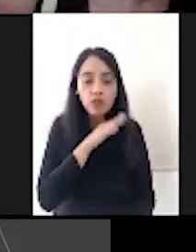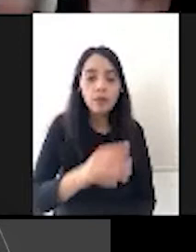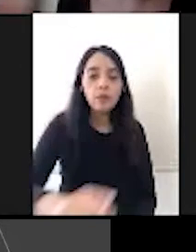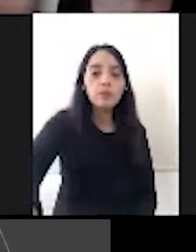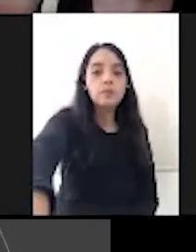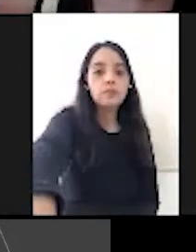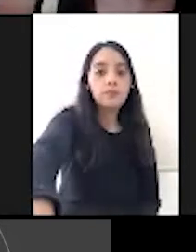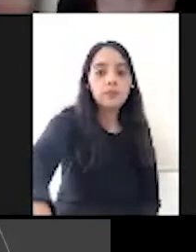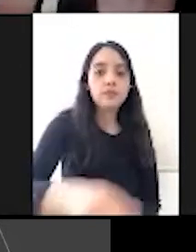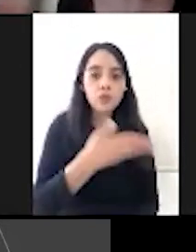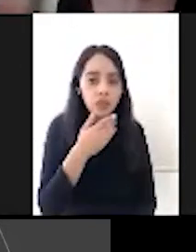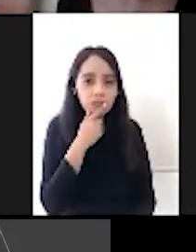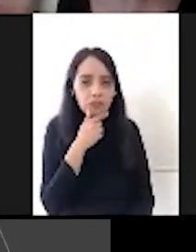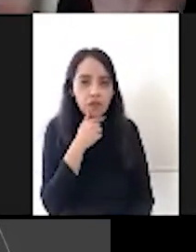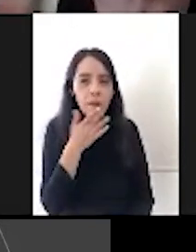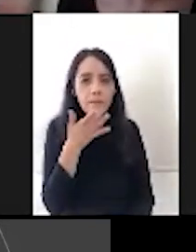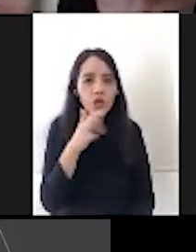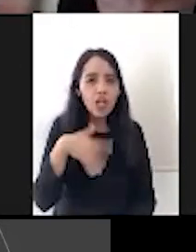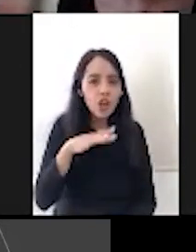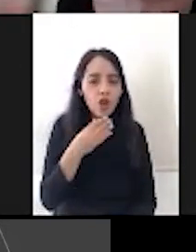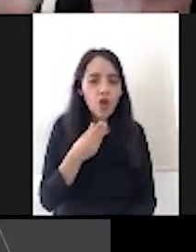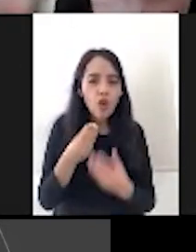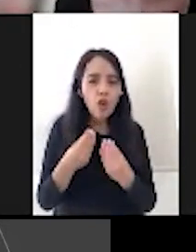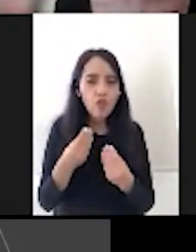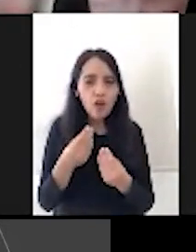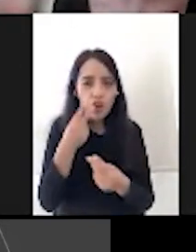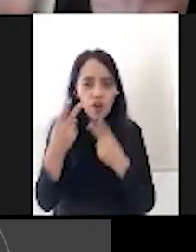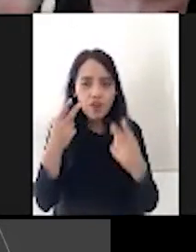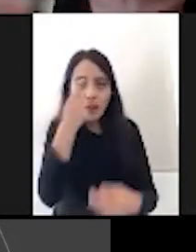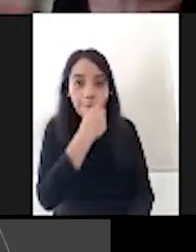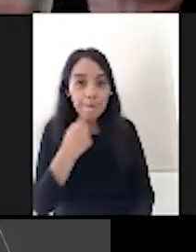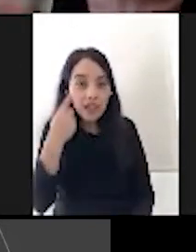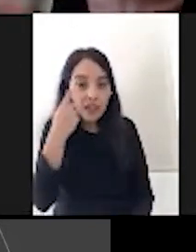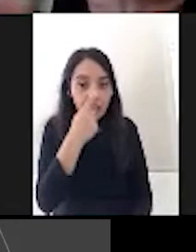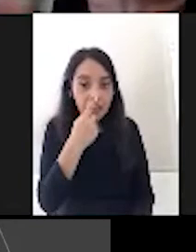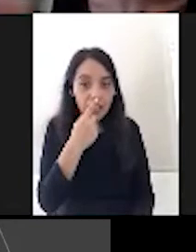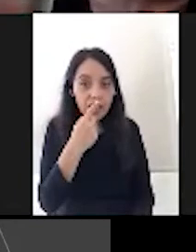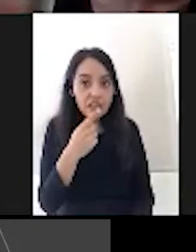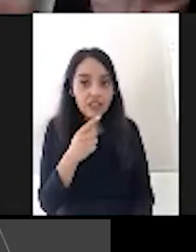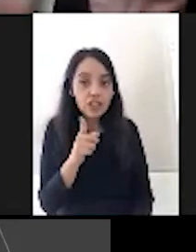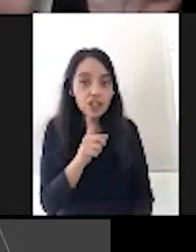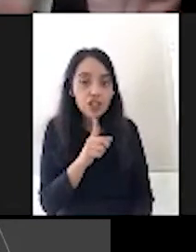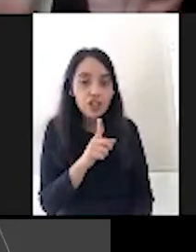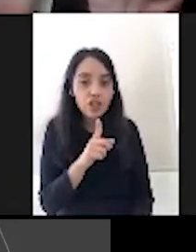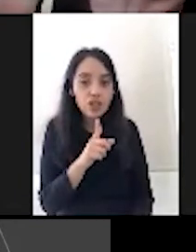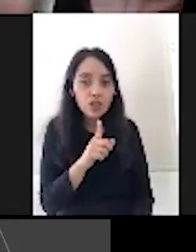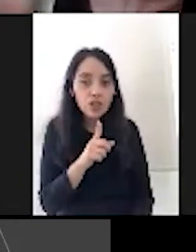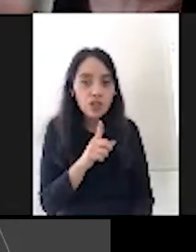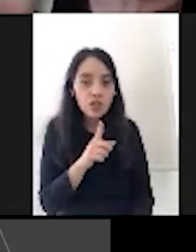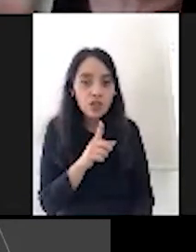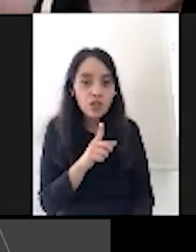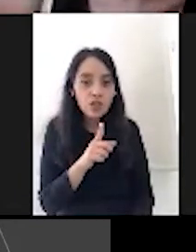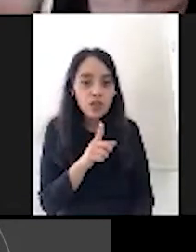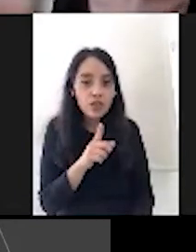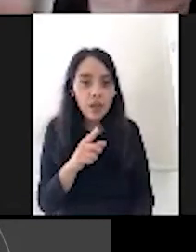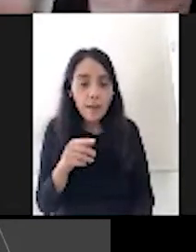habrán preguntado alguna vez por qué somos tan buenos distinguiendo rostros de otras personas y no somos tan buenos distinguiendo rostros de otros perros, por